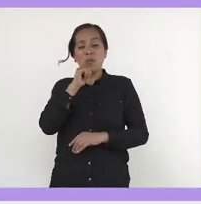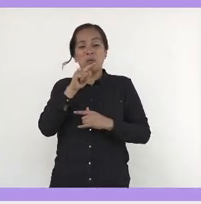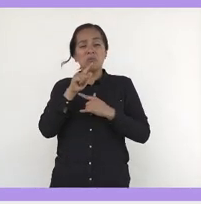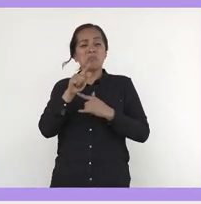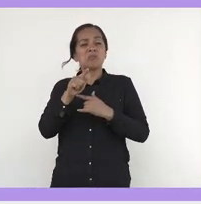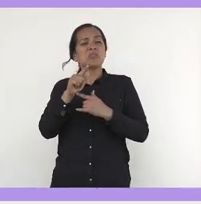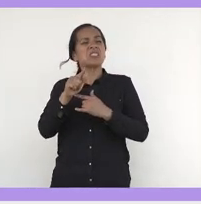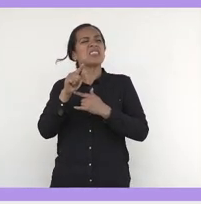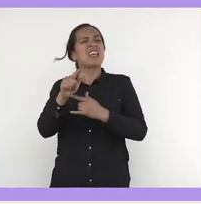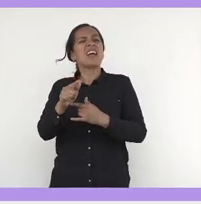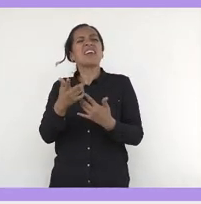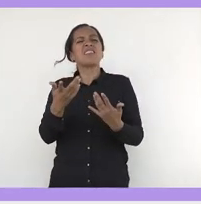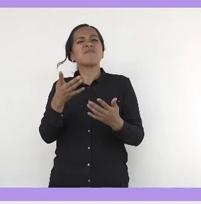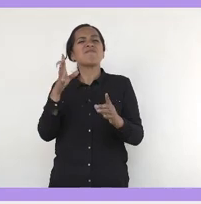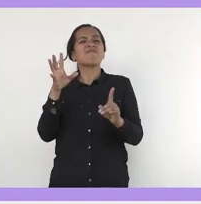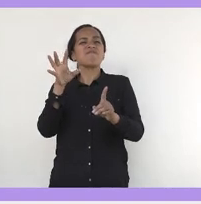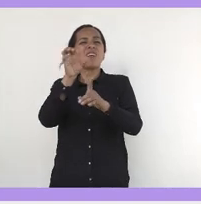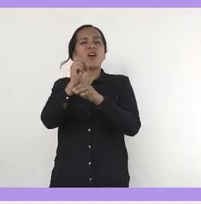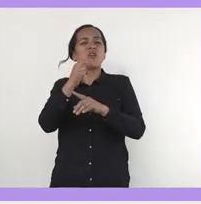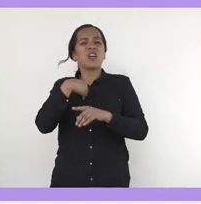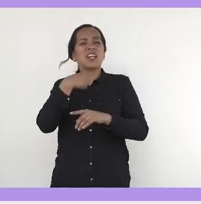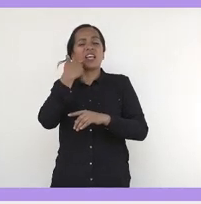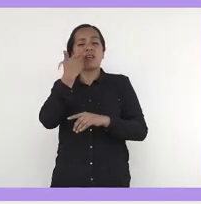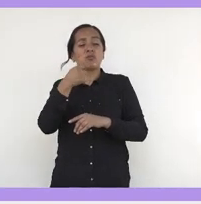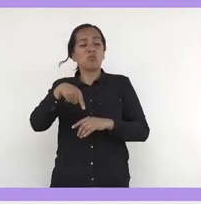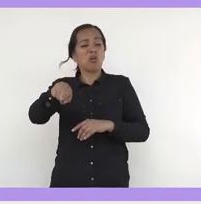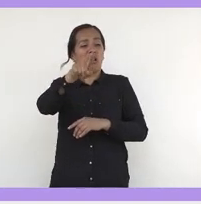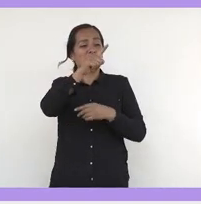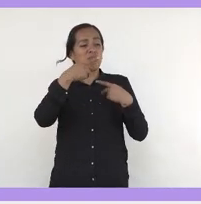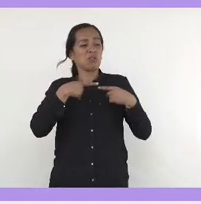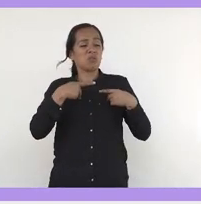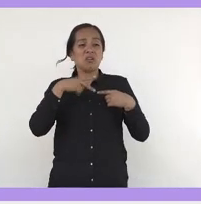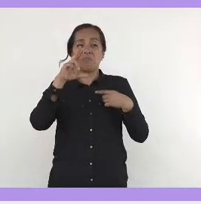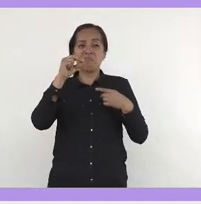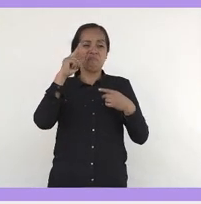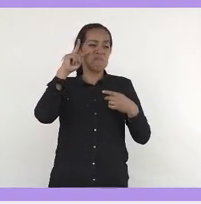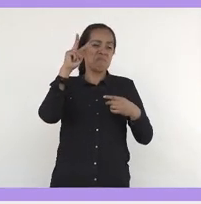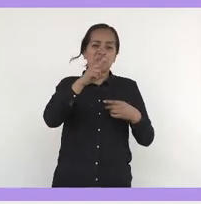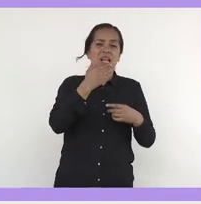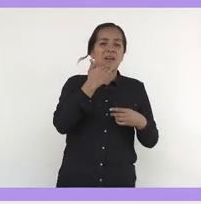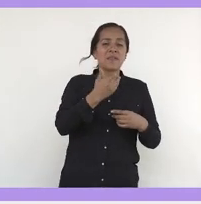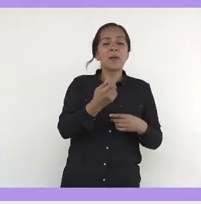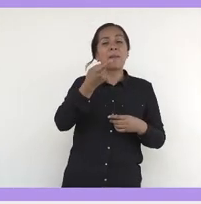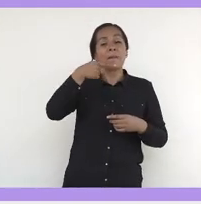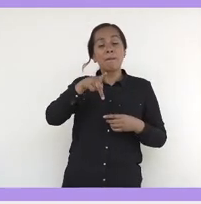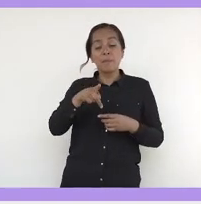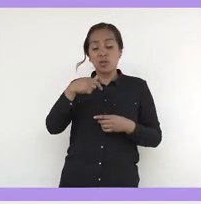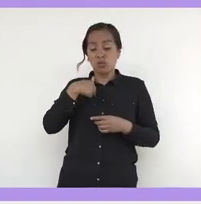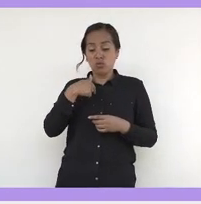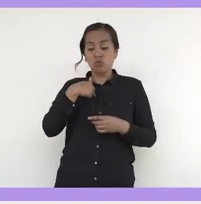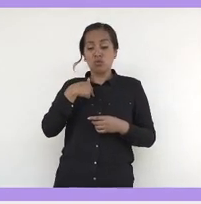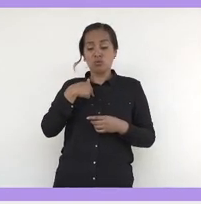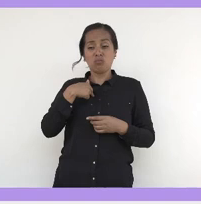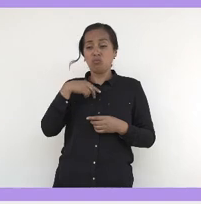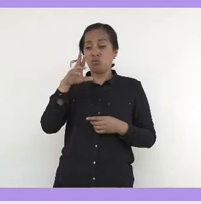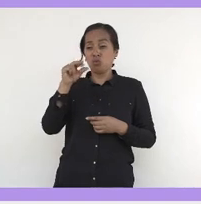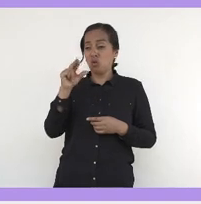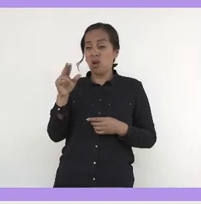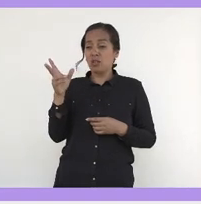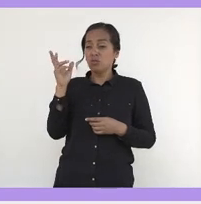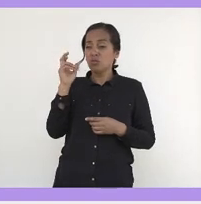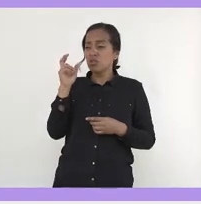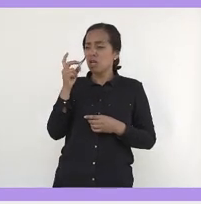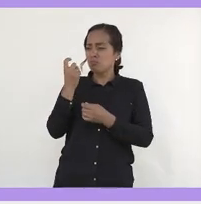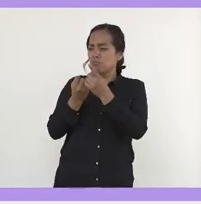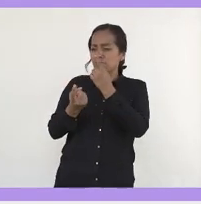nuestro sueño sueños porque socialmente no están bien vistos pero yo hoy en día no he escuchado a una niña